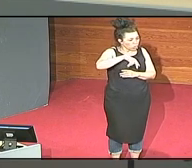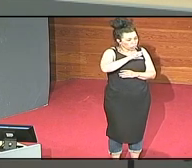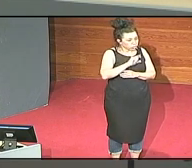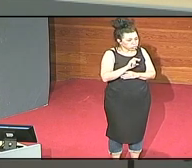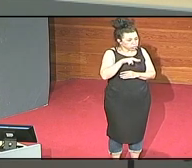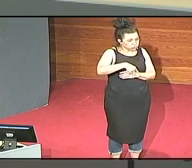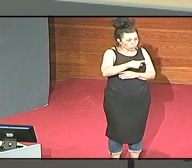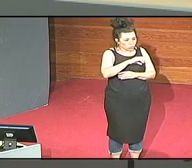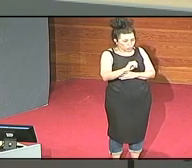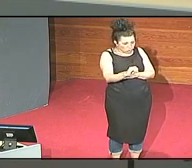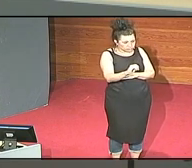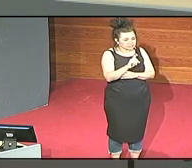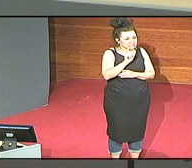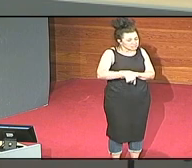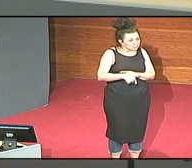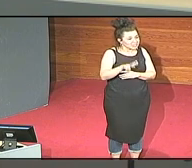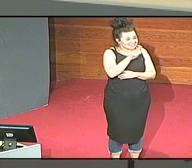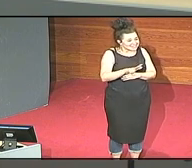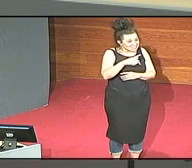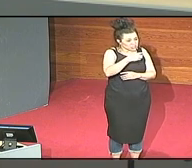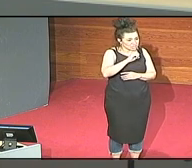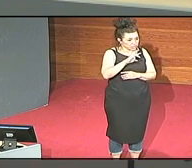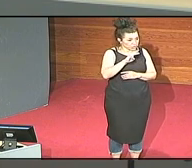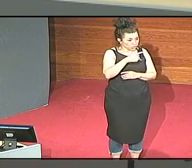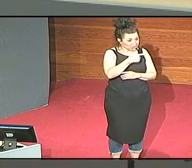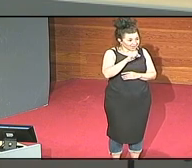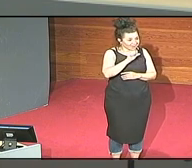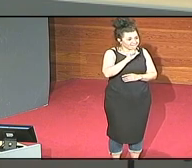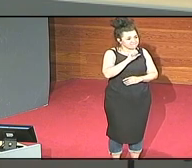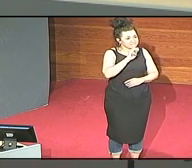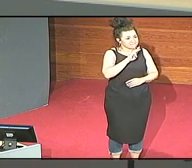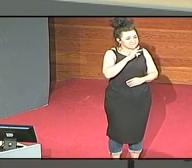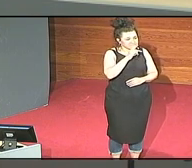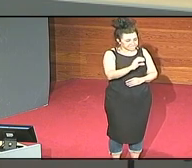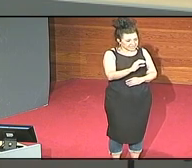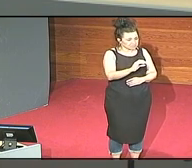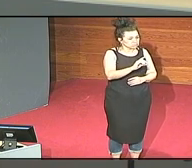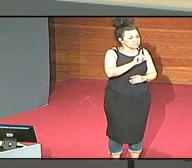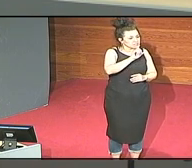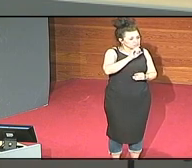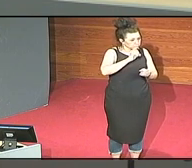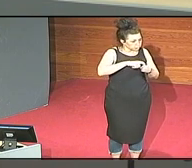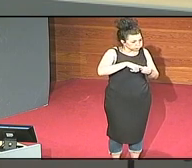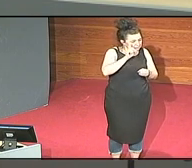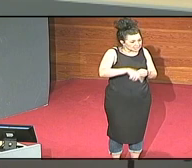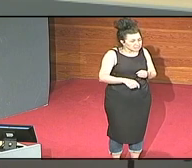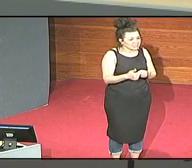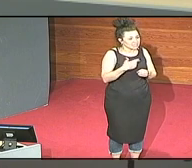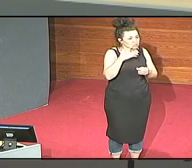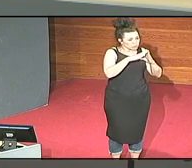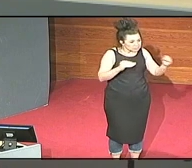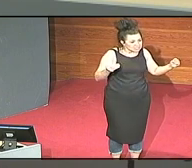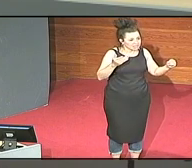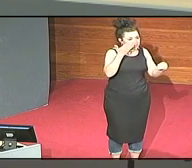town ha realizado reportajes de televisión y radio para diferentes medios e impartido charlas y conferencias en diversas universidades colegios y